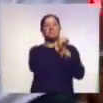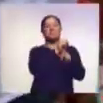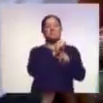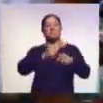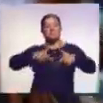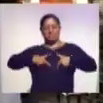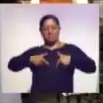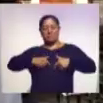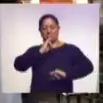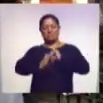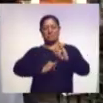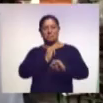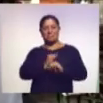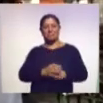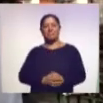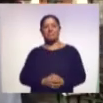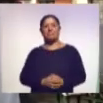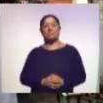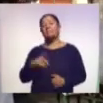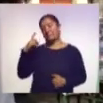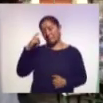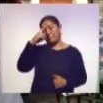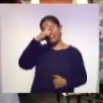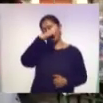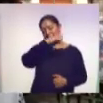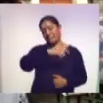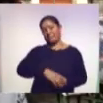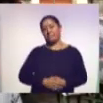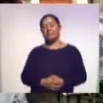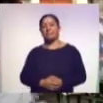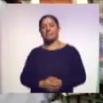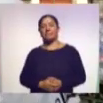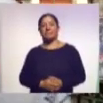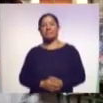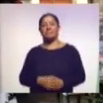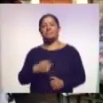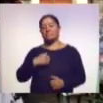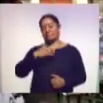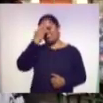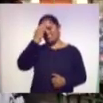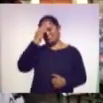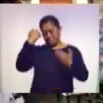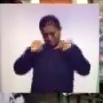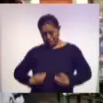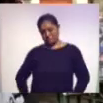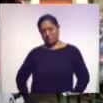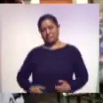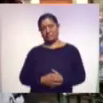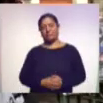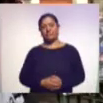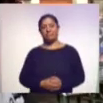gafete internacional. Es complejo, ¿no? Porque sabemos de nuestras capacidades y a veces...